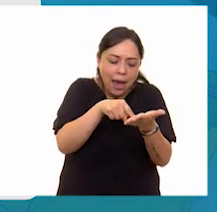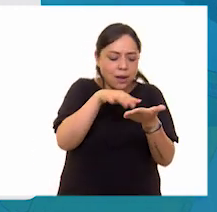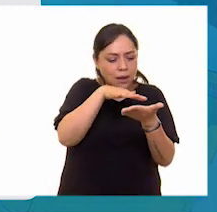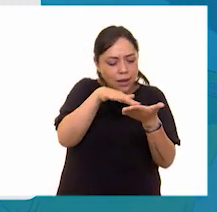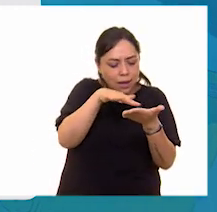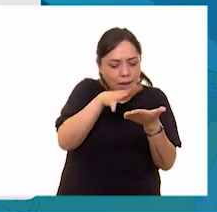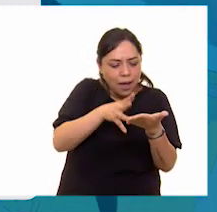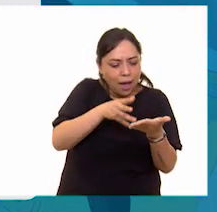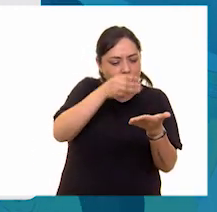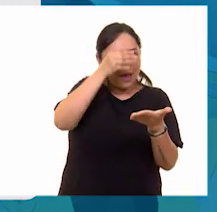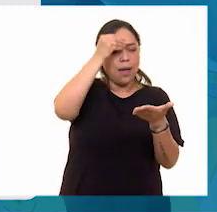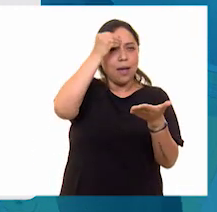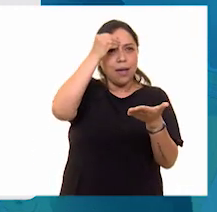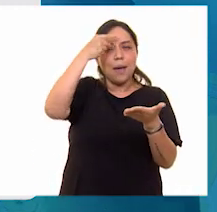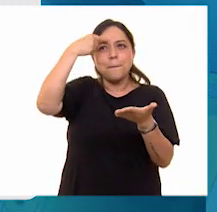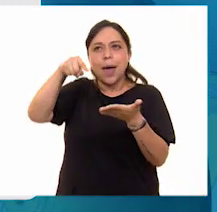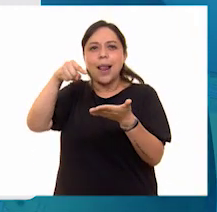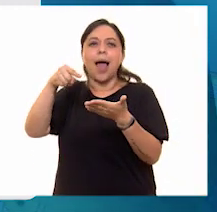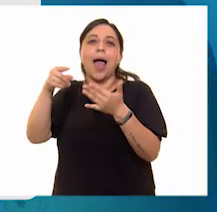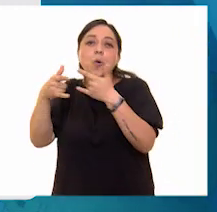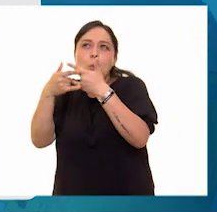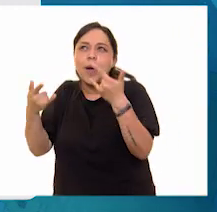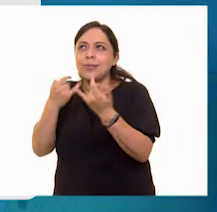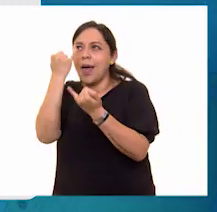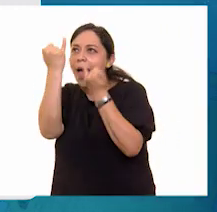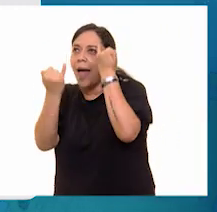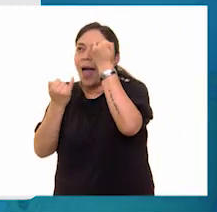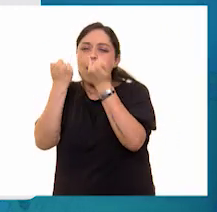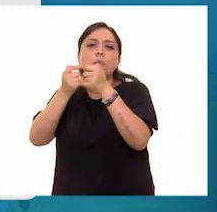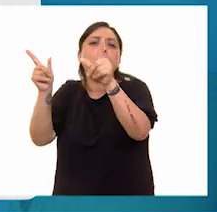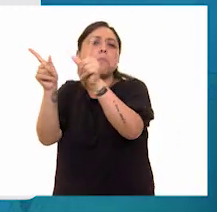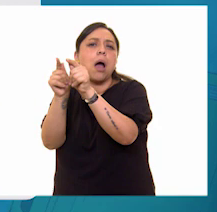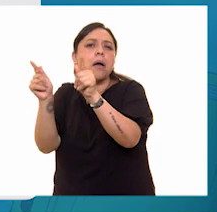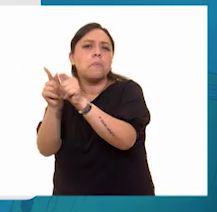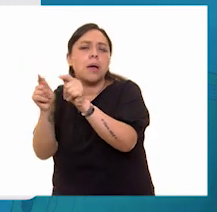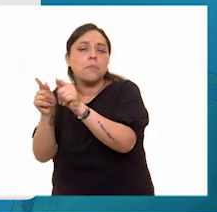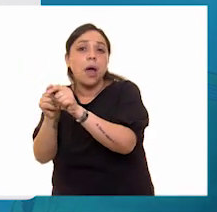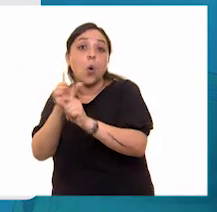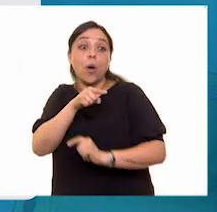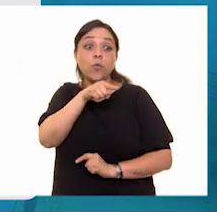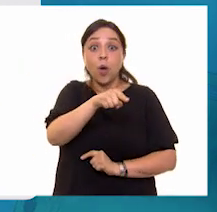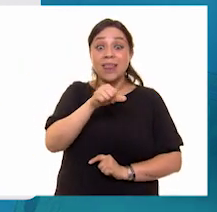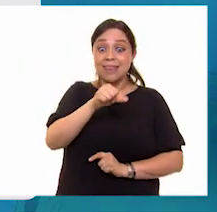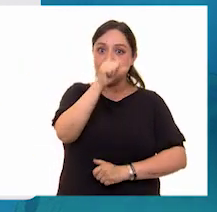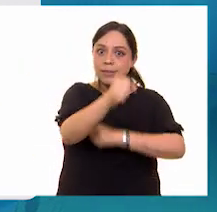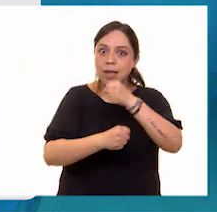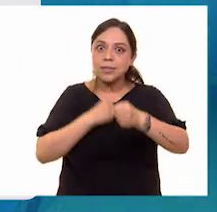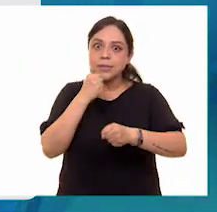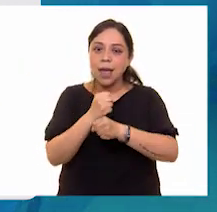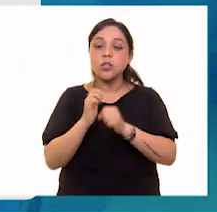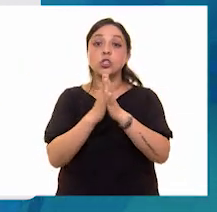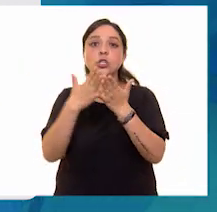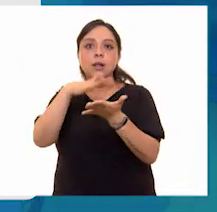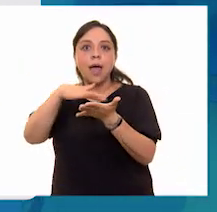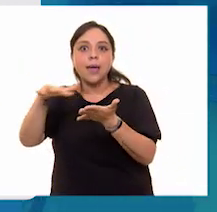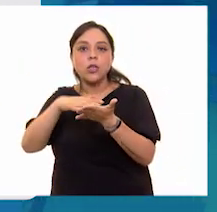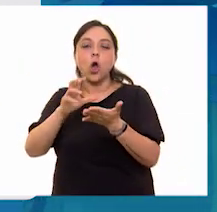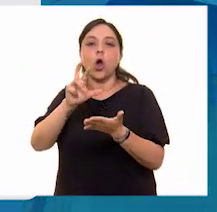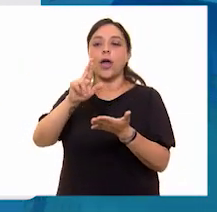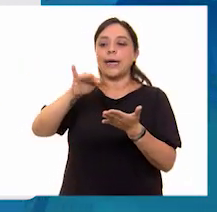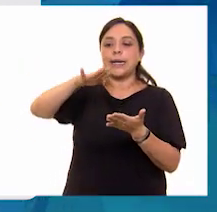cuentos, porque tienen diálogos cortos. A los 16 años leyó Crimen y Castigo, del escritor